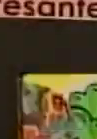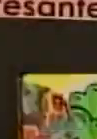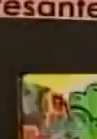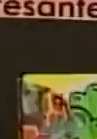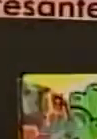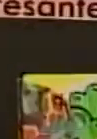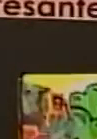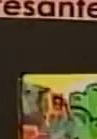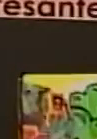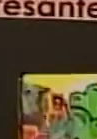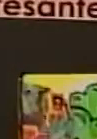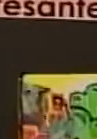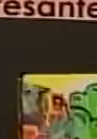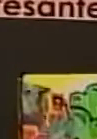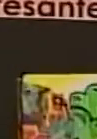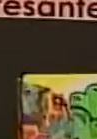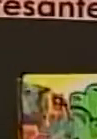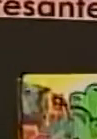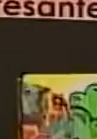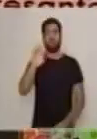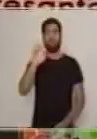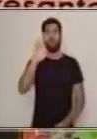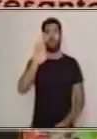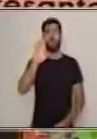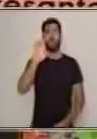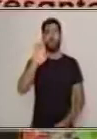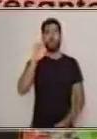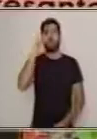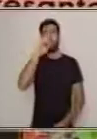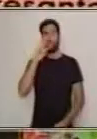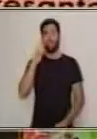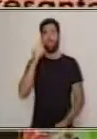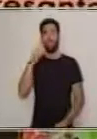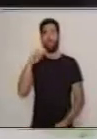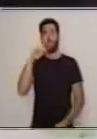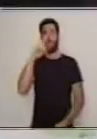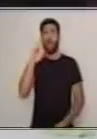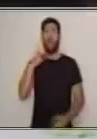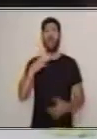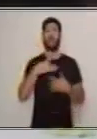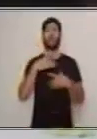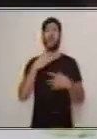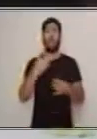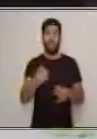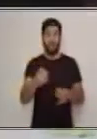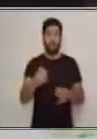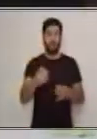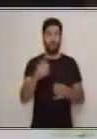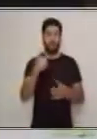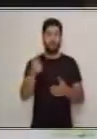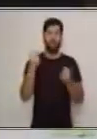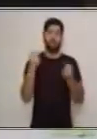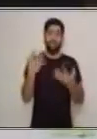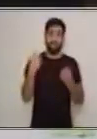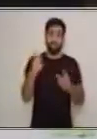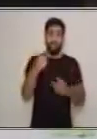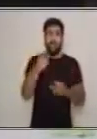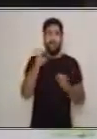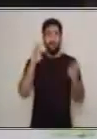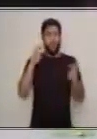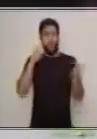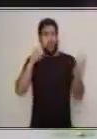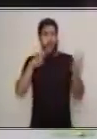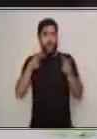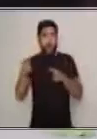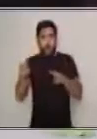Interesante. ¿A qué le llama interesante? A que sea diferente, que sea llamativo, que realmente tu